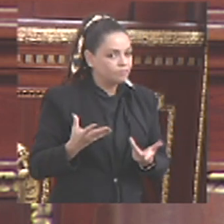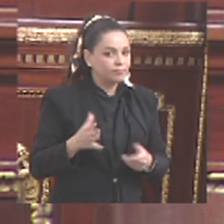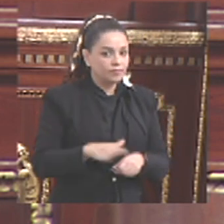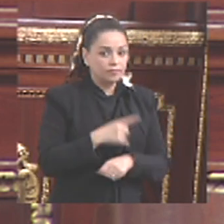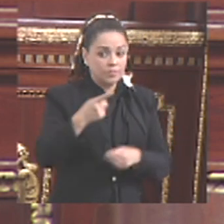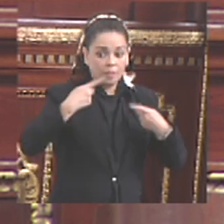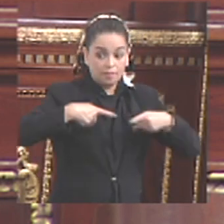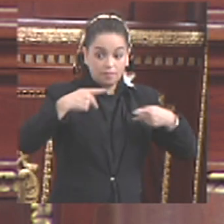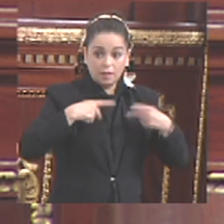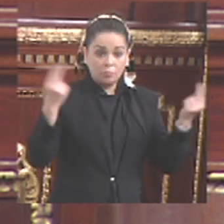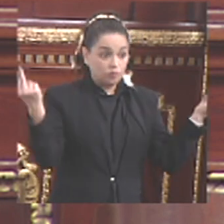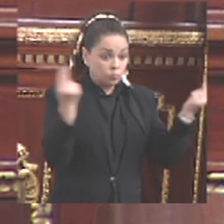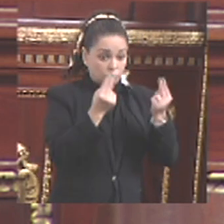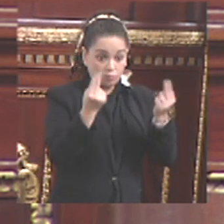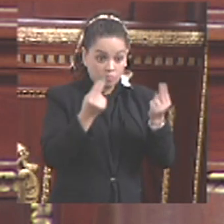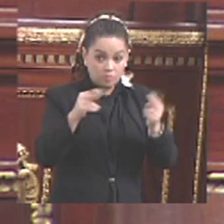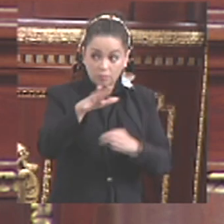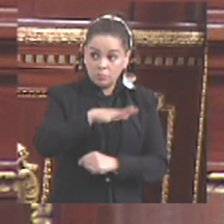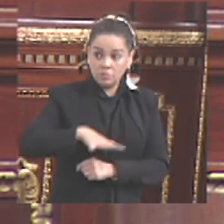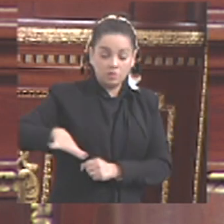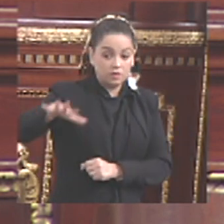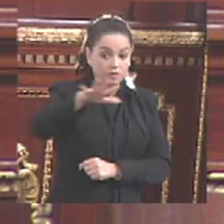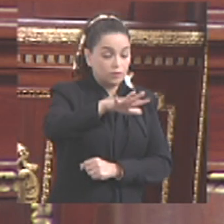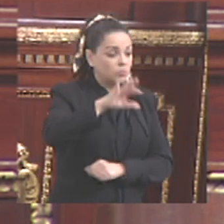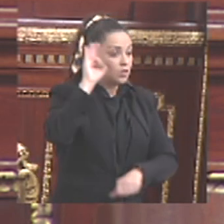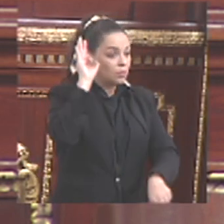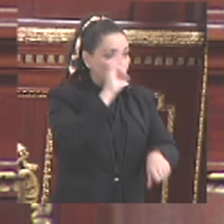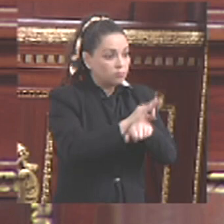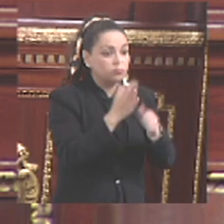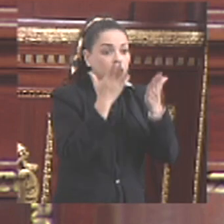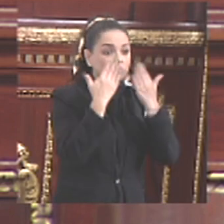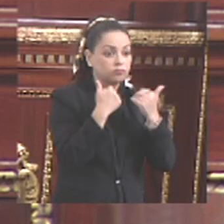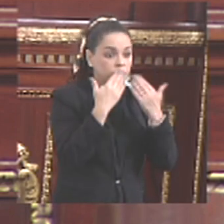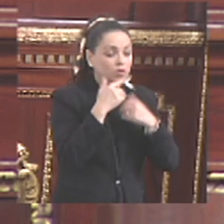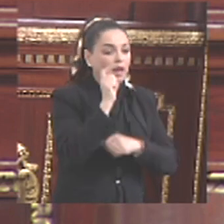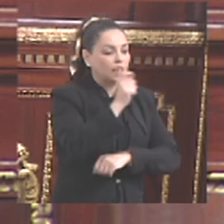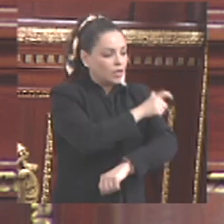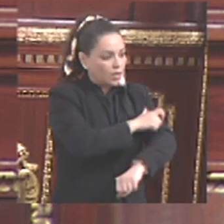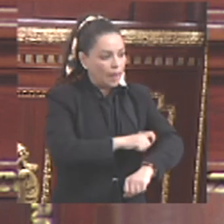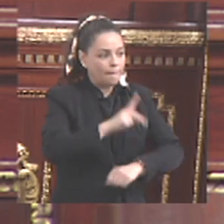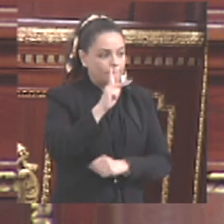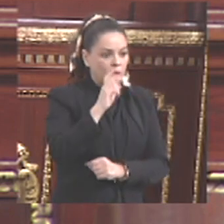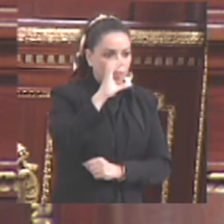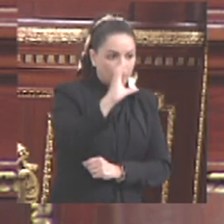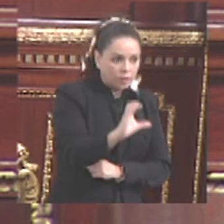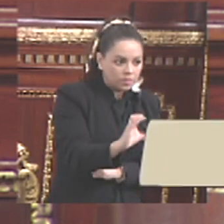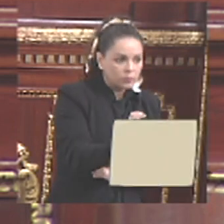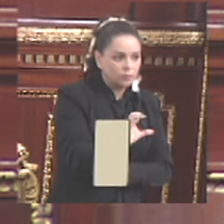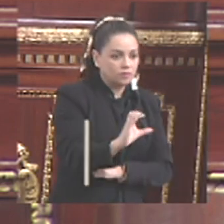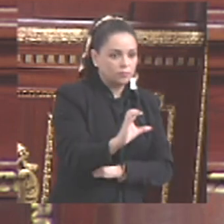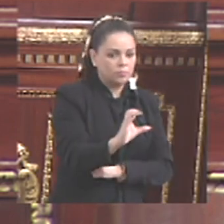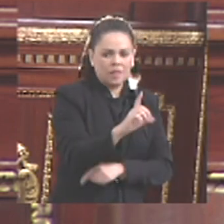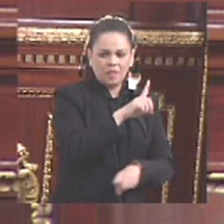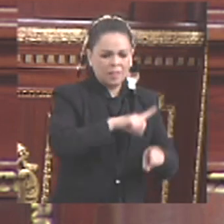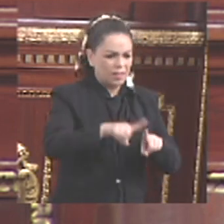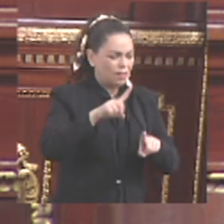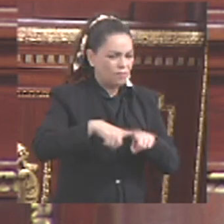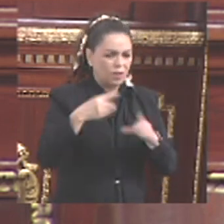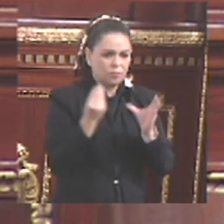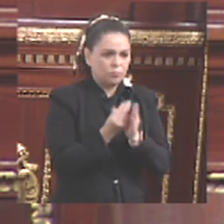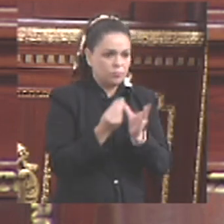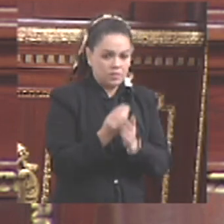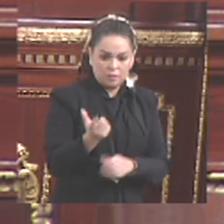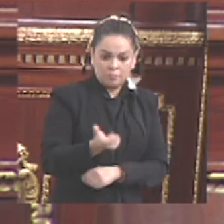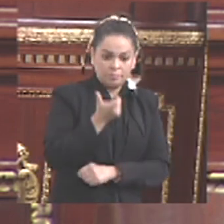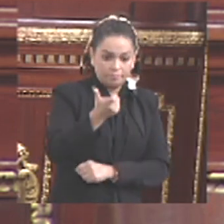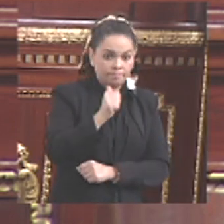la carencia generalizada de una cultura de la protección civil, de protocolos de acción y de recursos de toda índole, el estado